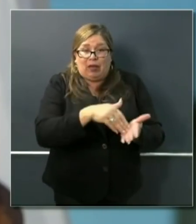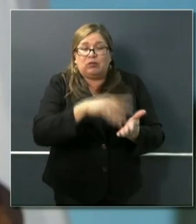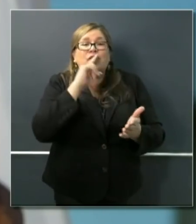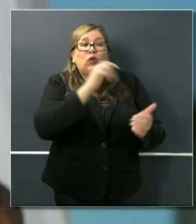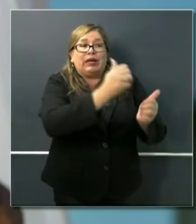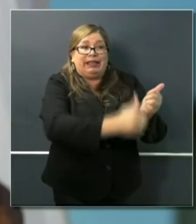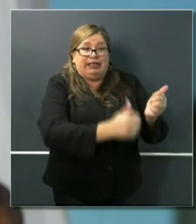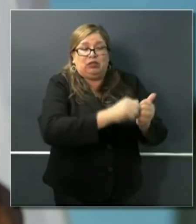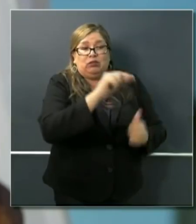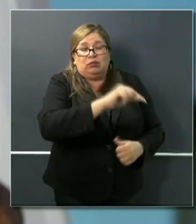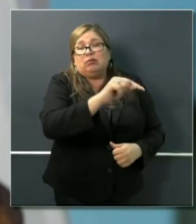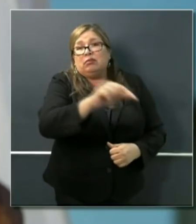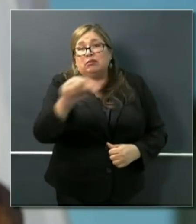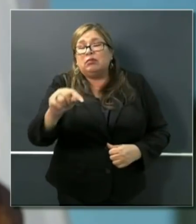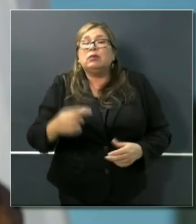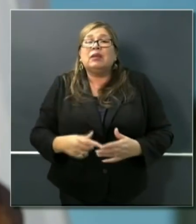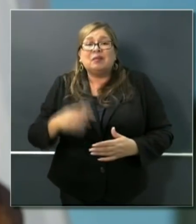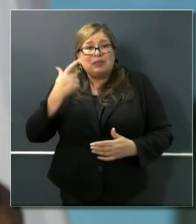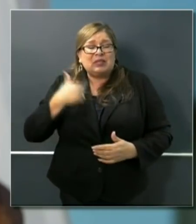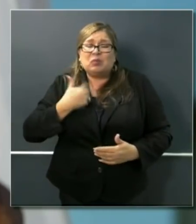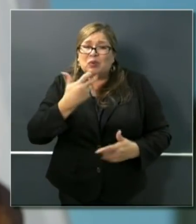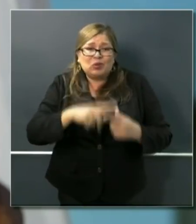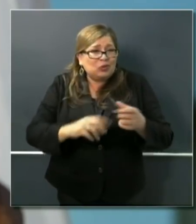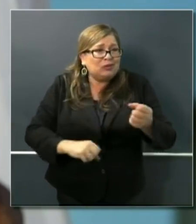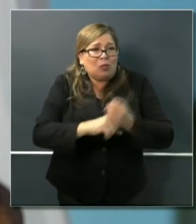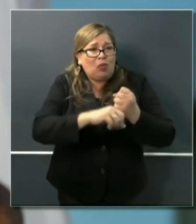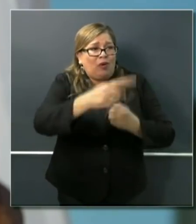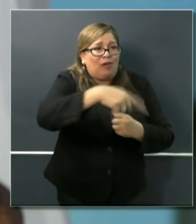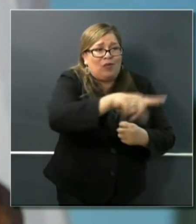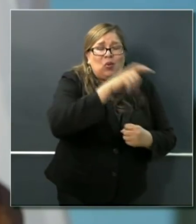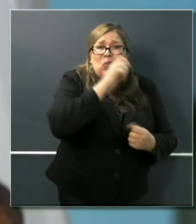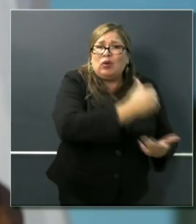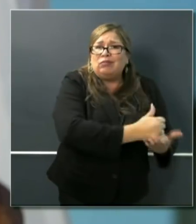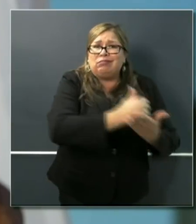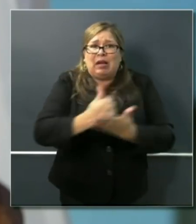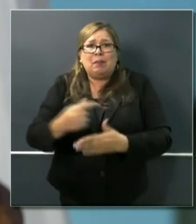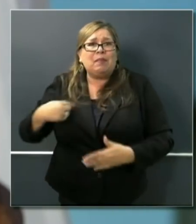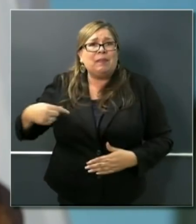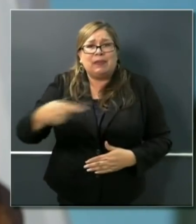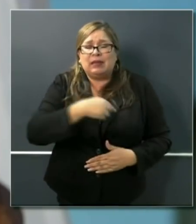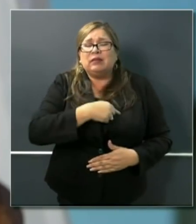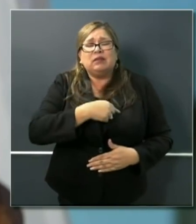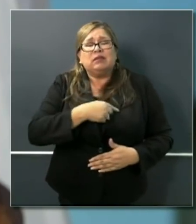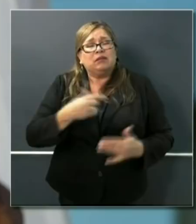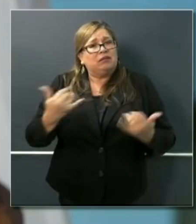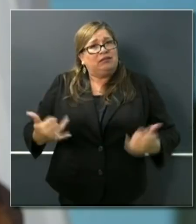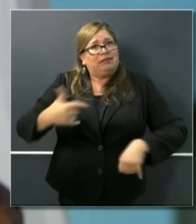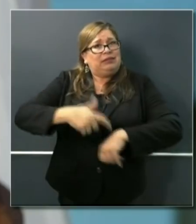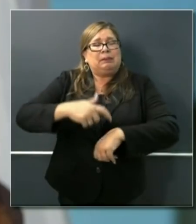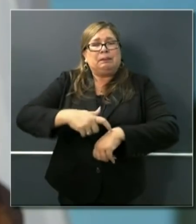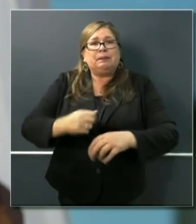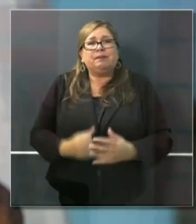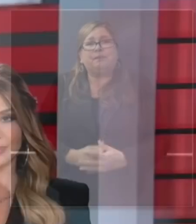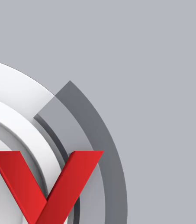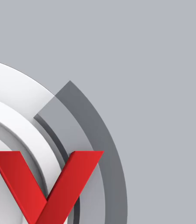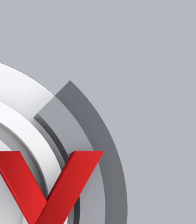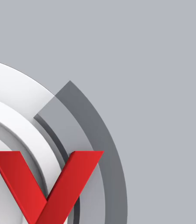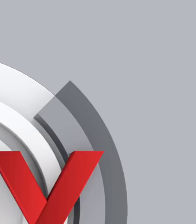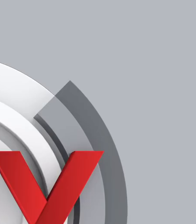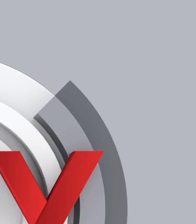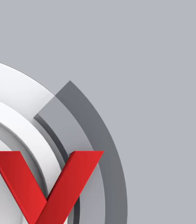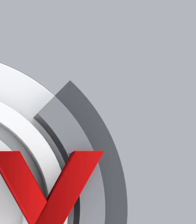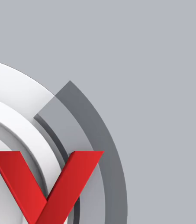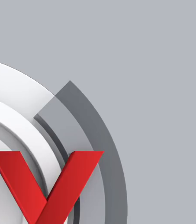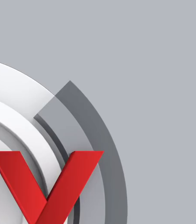el beneficio a partir del mes que viene. En los próximos días estaremos reportando más sobre esta iniciativa.